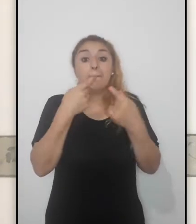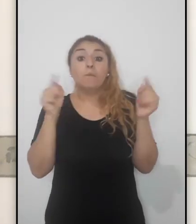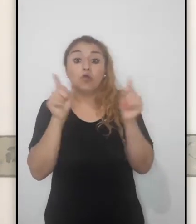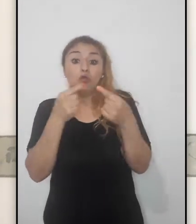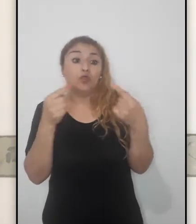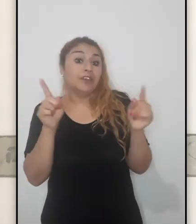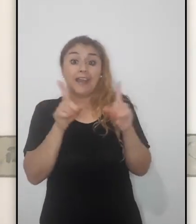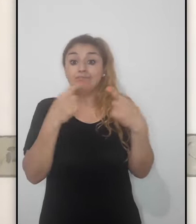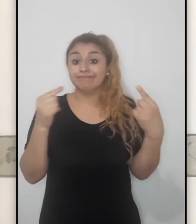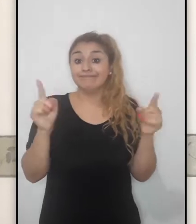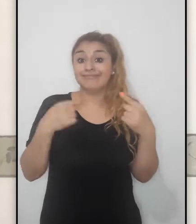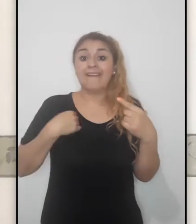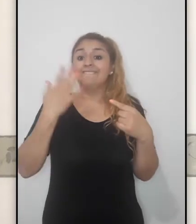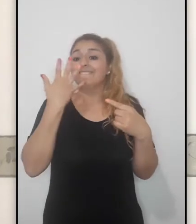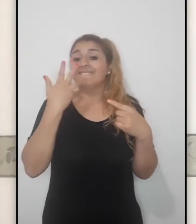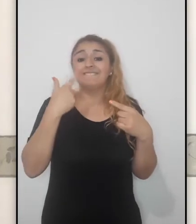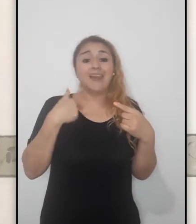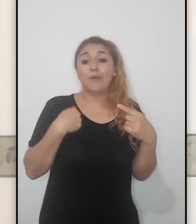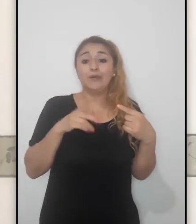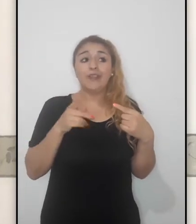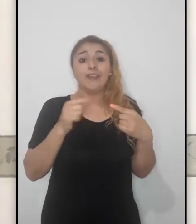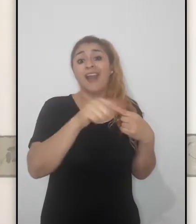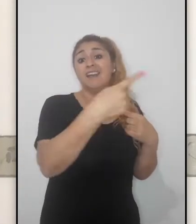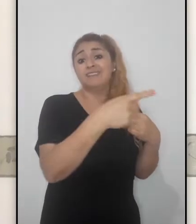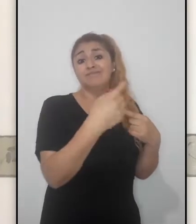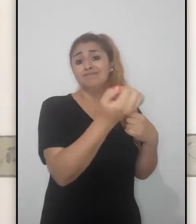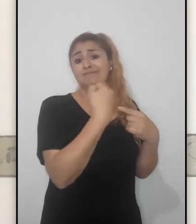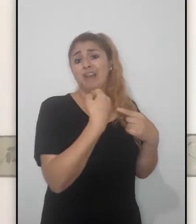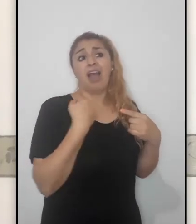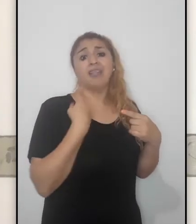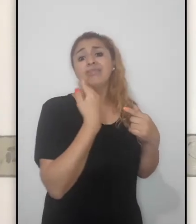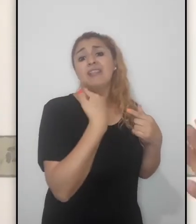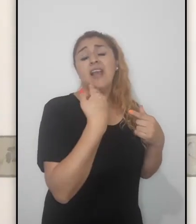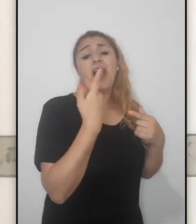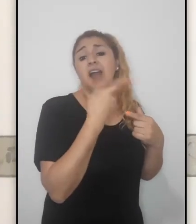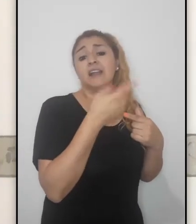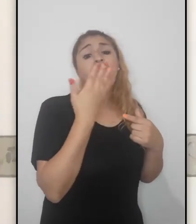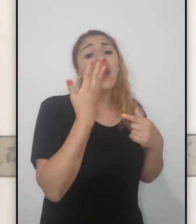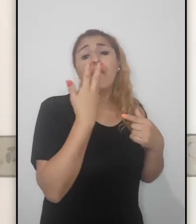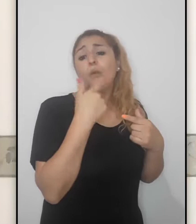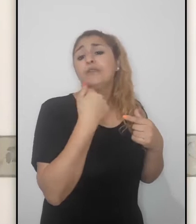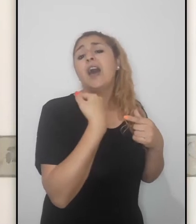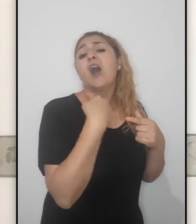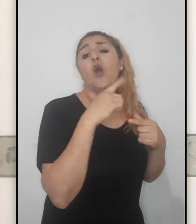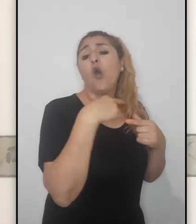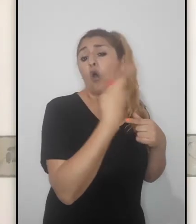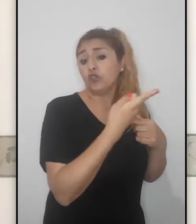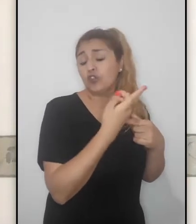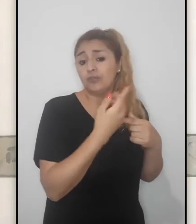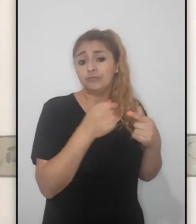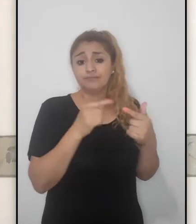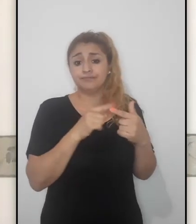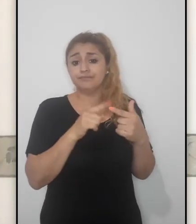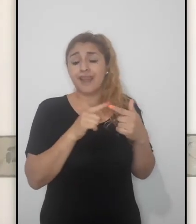totalmente diferentes bajo un mismo techo con los que vivimos son muy distintos y también